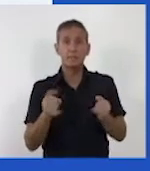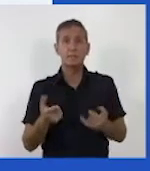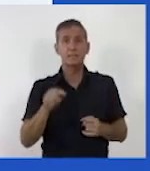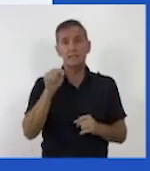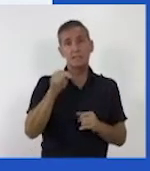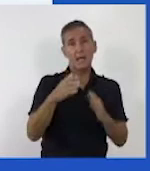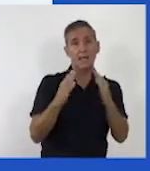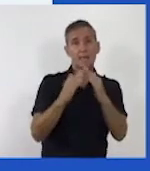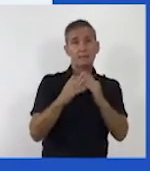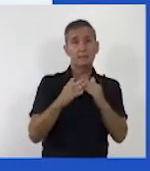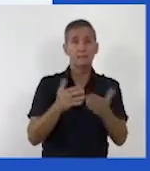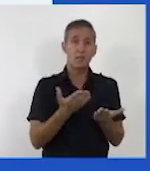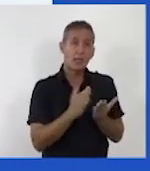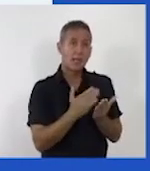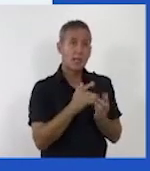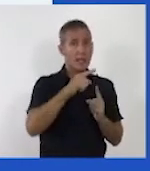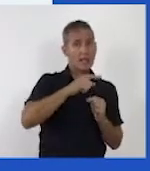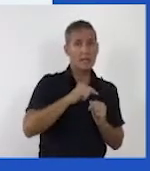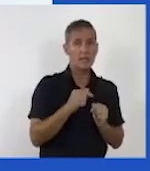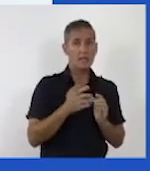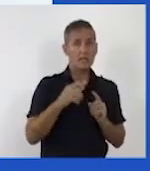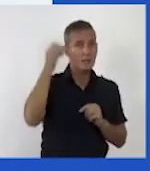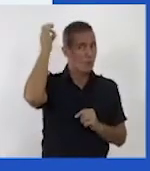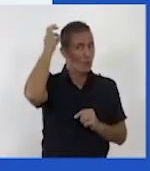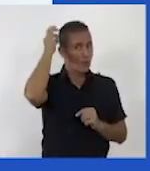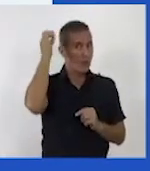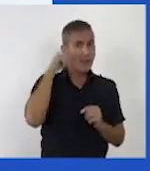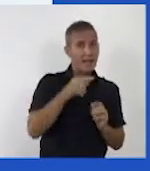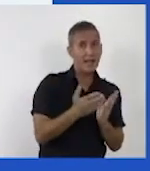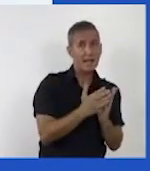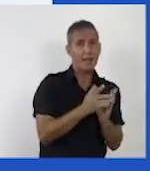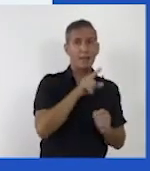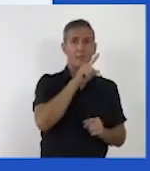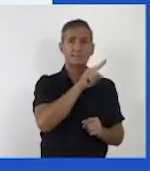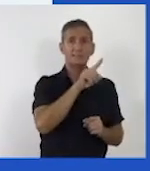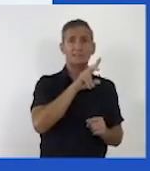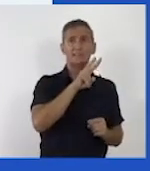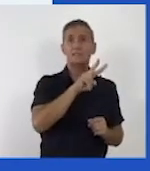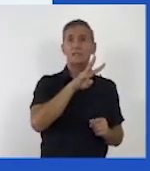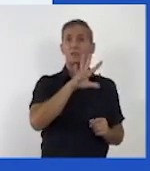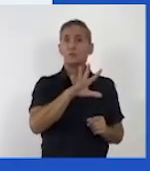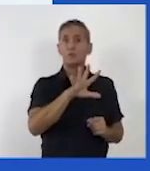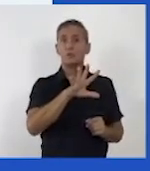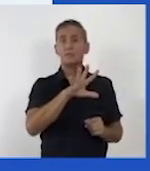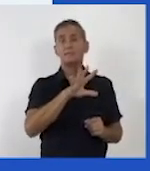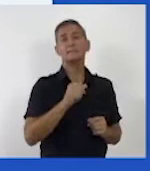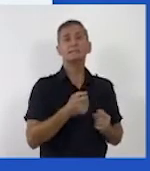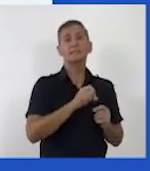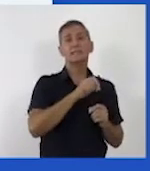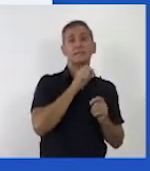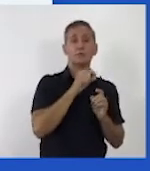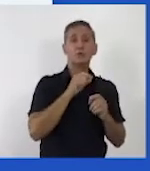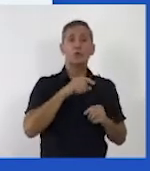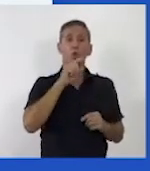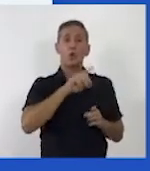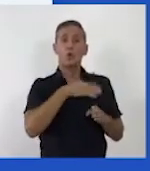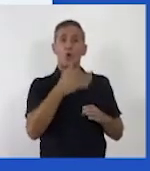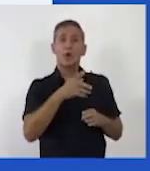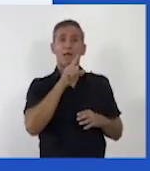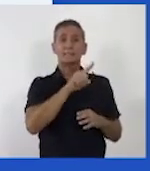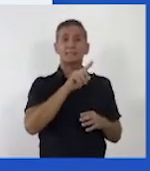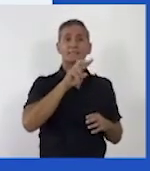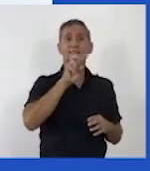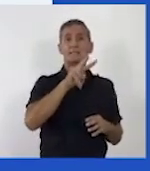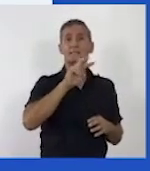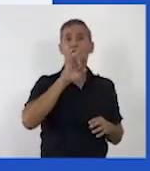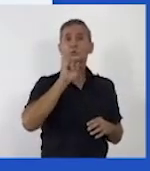hogares del libro de español a ti en las páginas 125 y 126 donde estamos trabajando con el